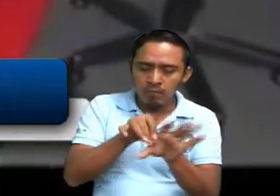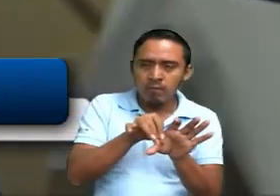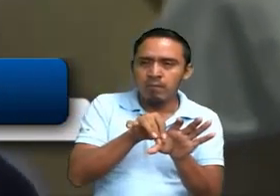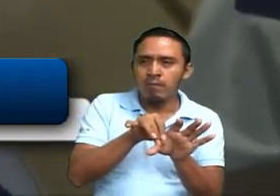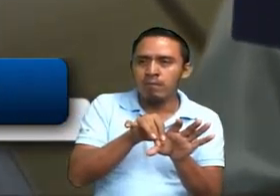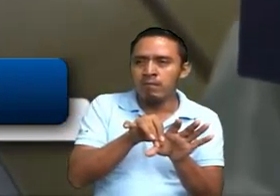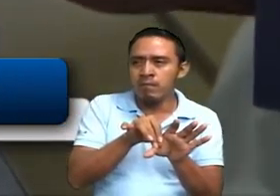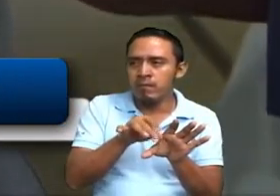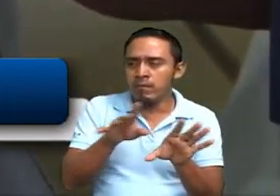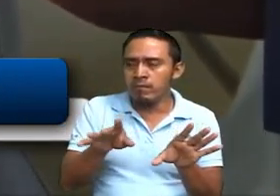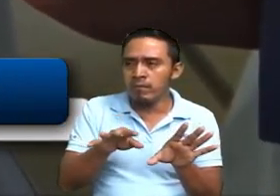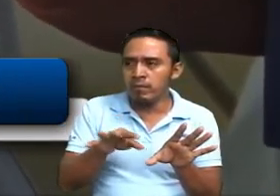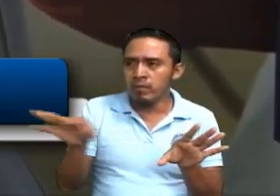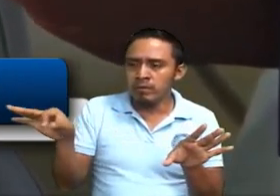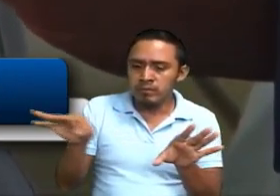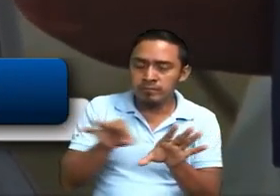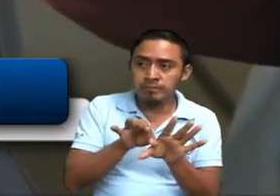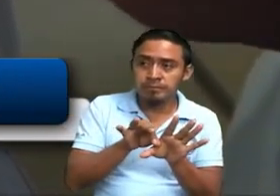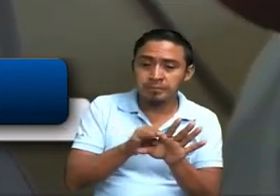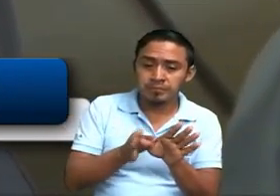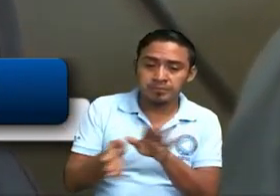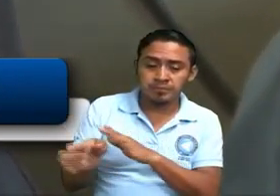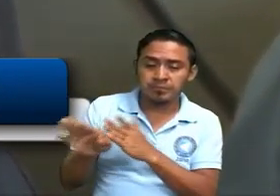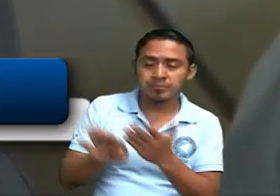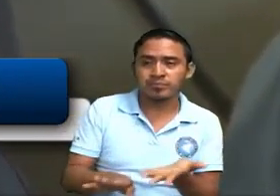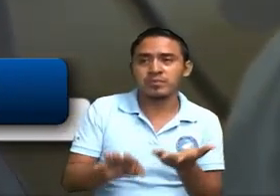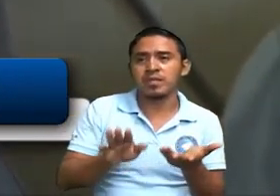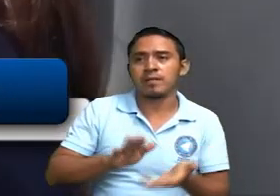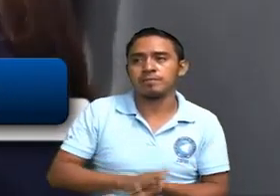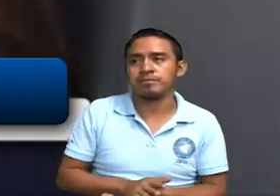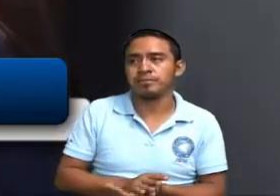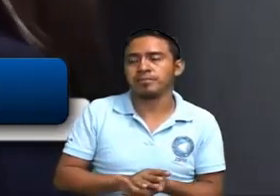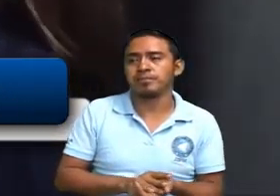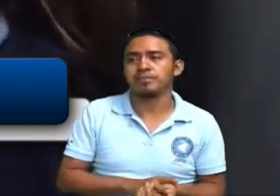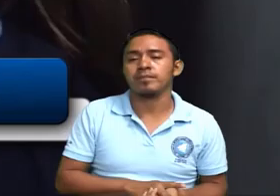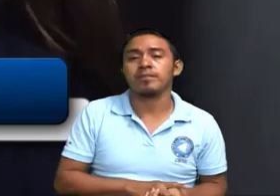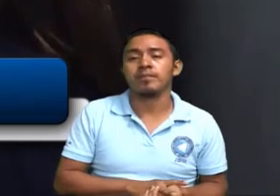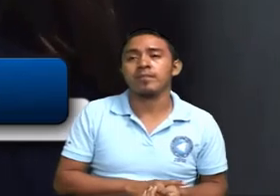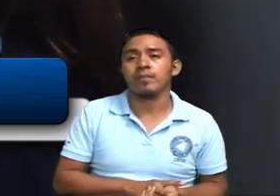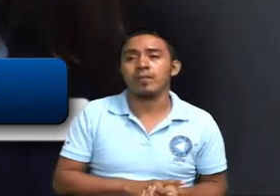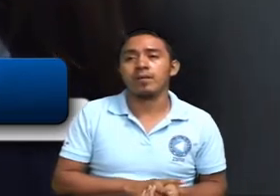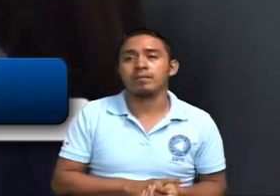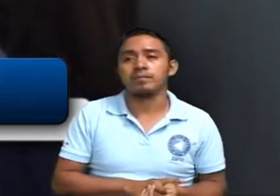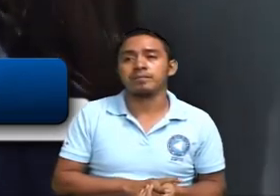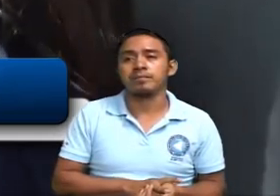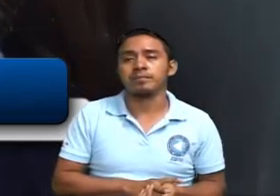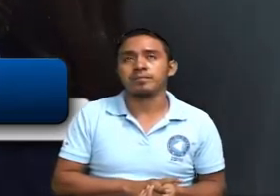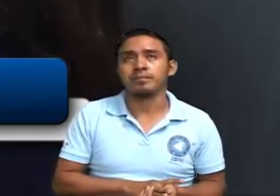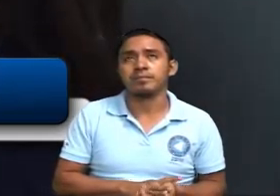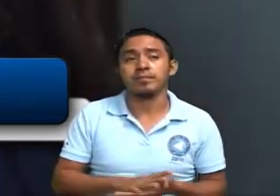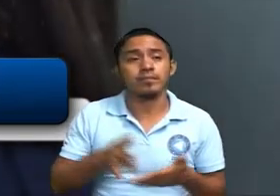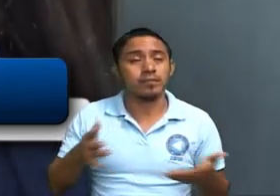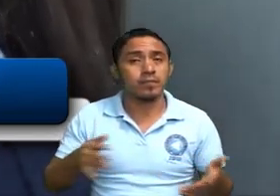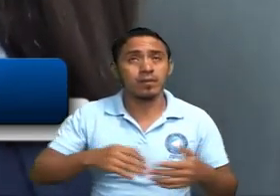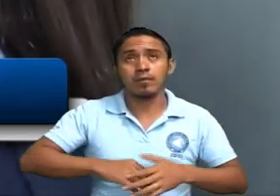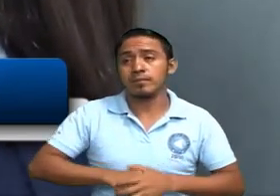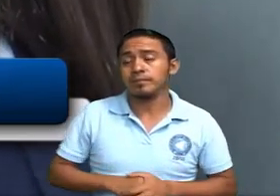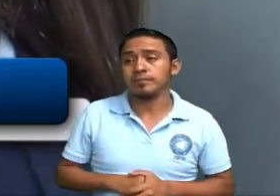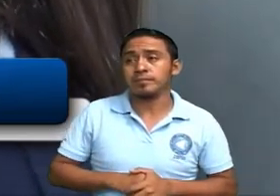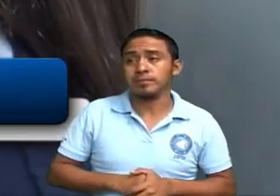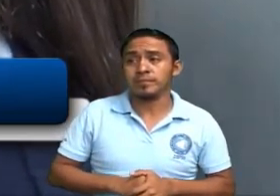cera, entonces inmediatamente muere, ¿ves? La destruye. La destruye, sí. ¿Ves? Entonces, cuando